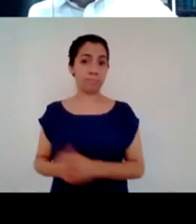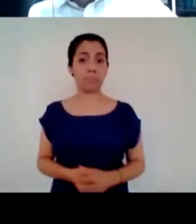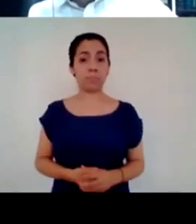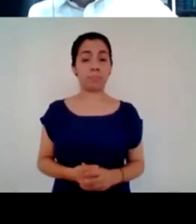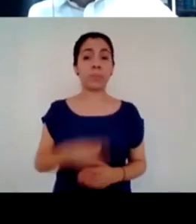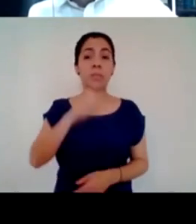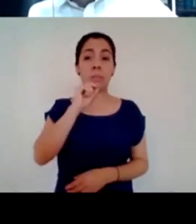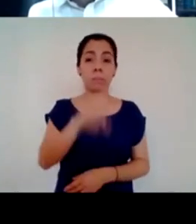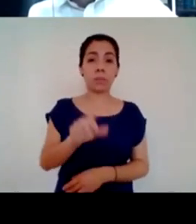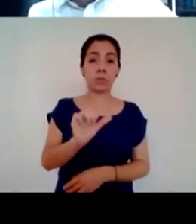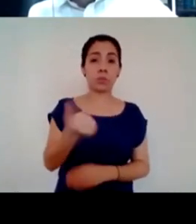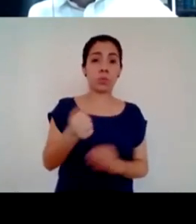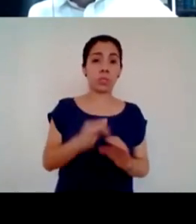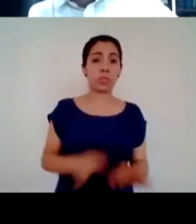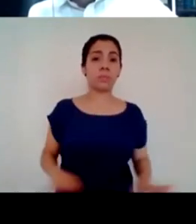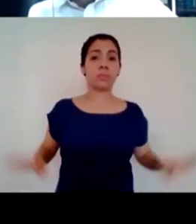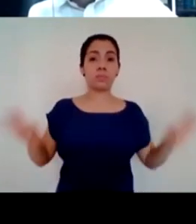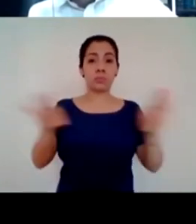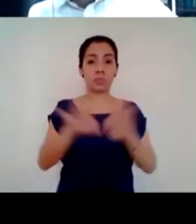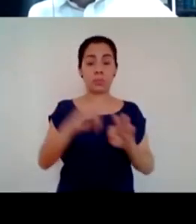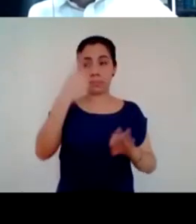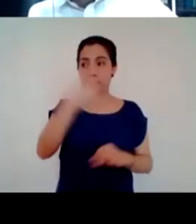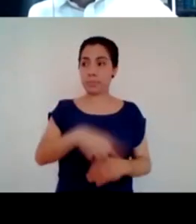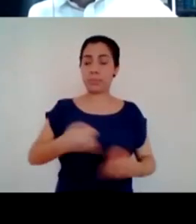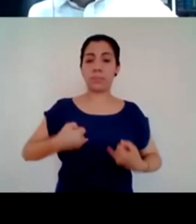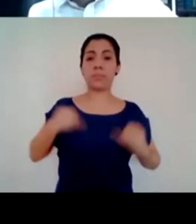especial para las chavas y chavos que nos están viendo.